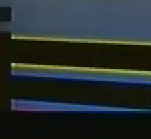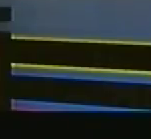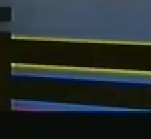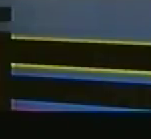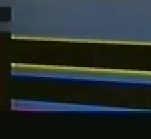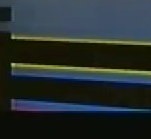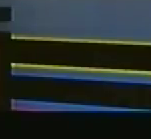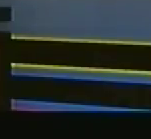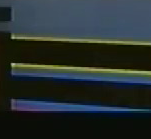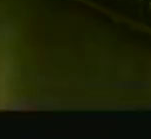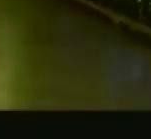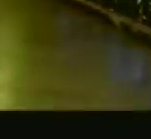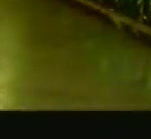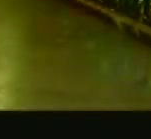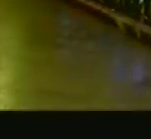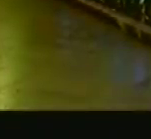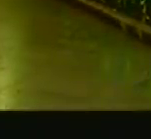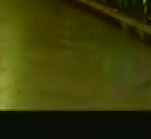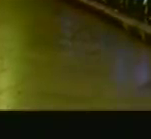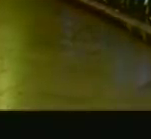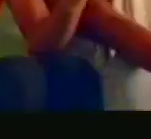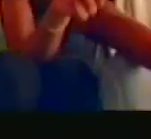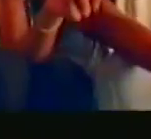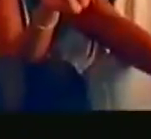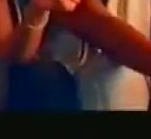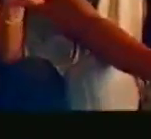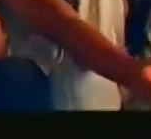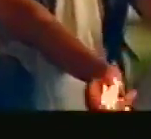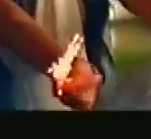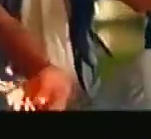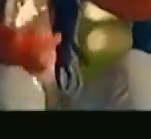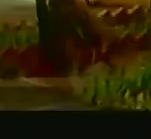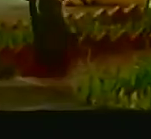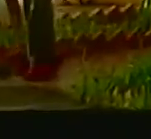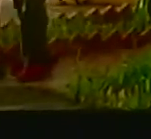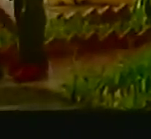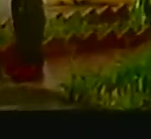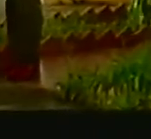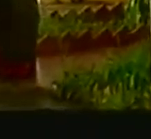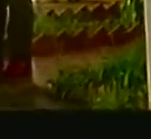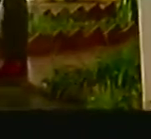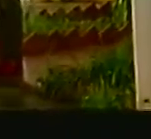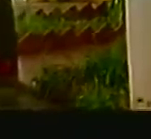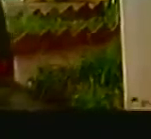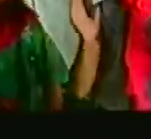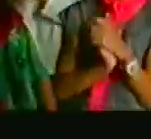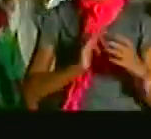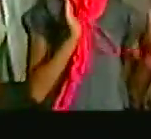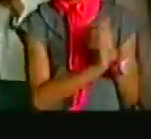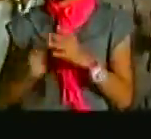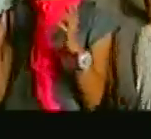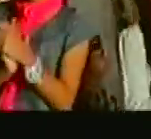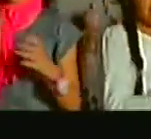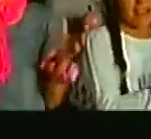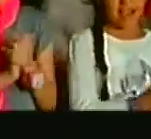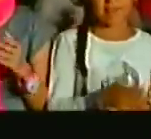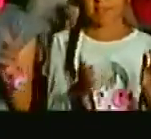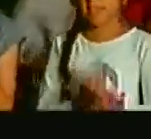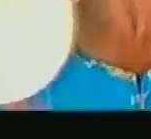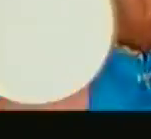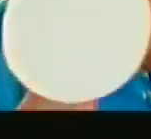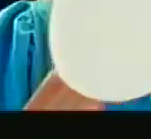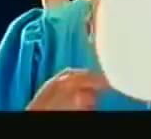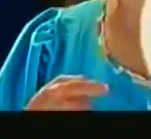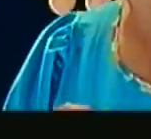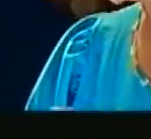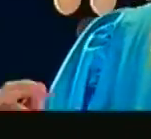el Noticiero de la Patria. Prendan la luz que es diciembre, son las 12, abran la puerta, todo se despierta con la